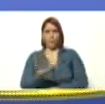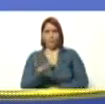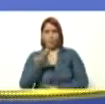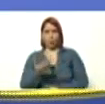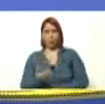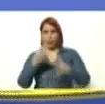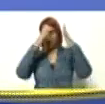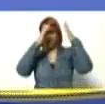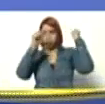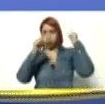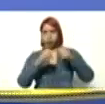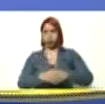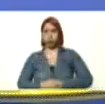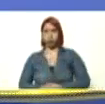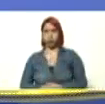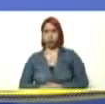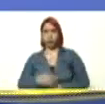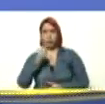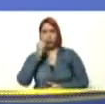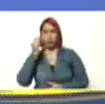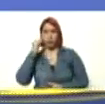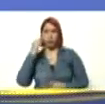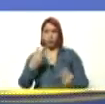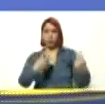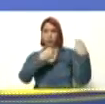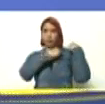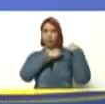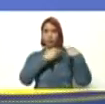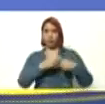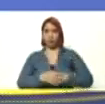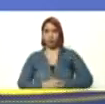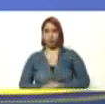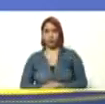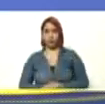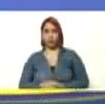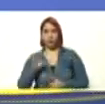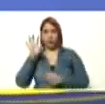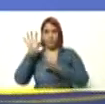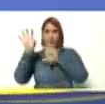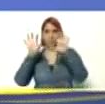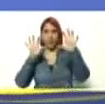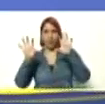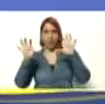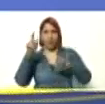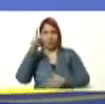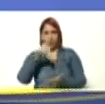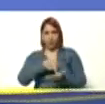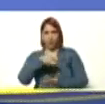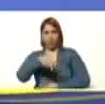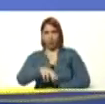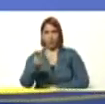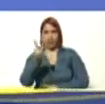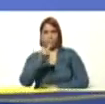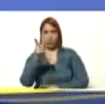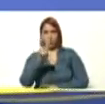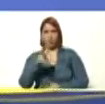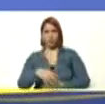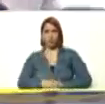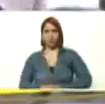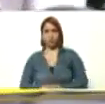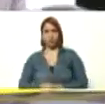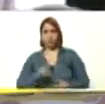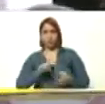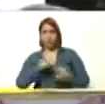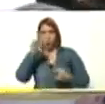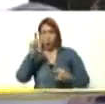embajadores y embajadoras representantes de sus países en Venezuela. El